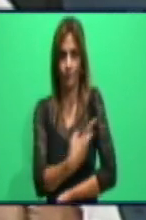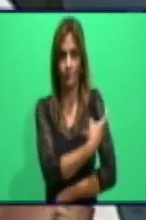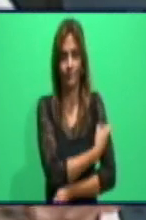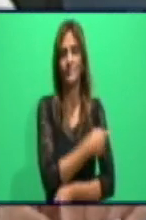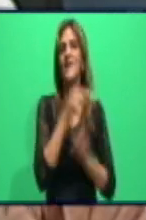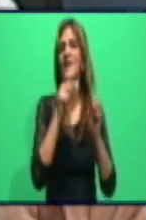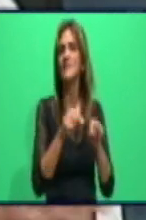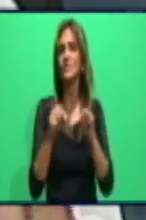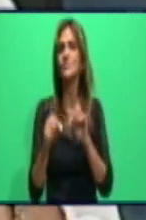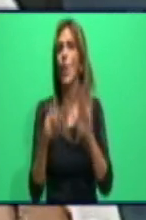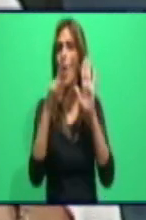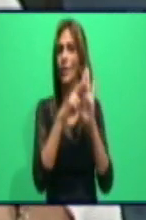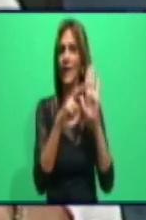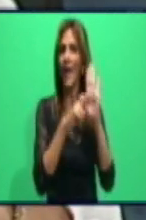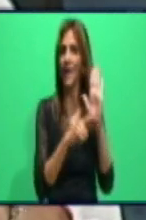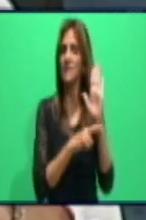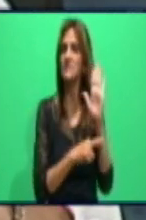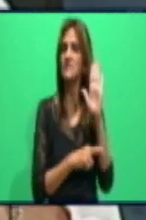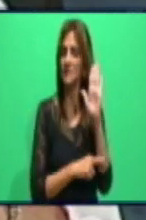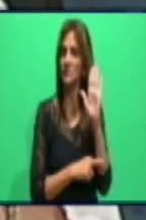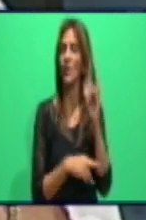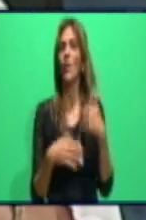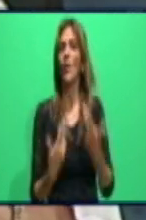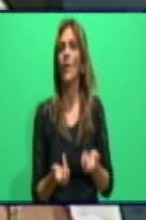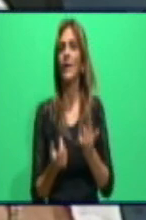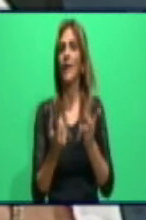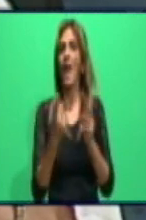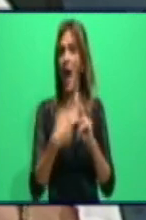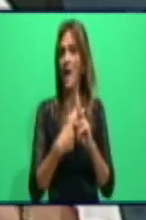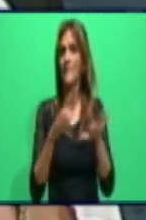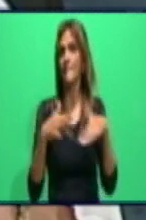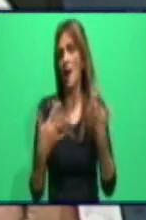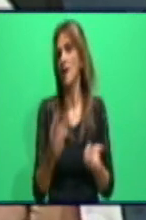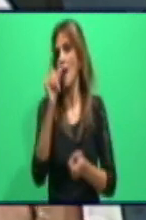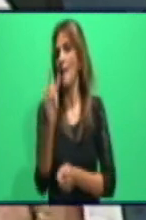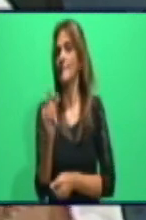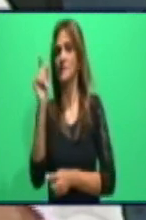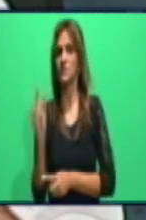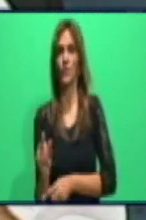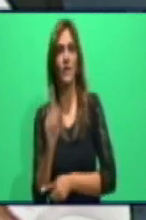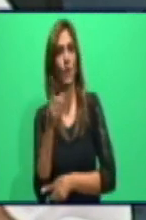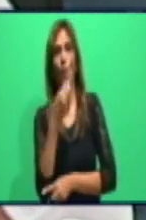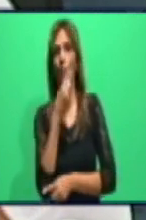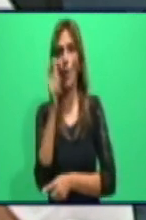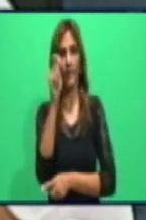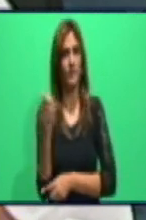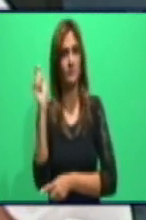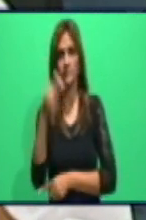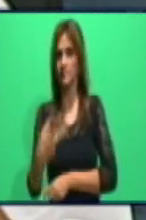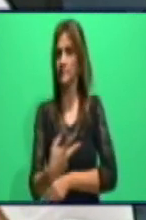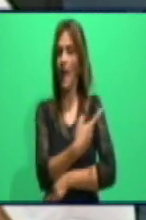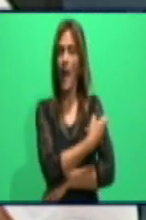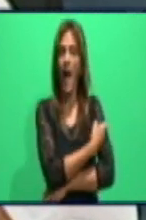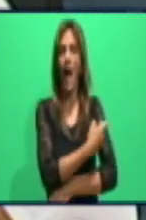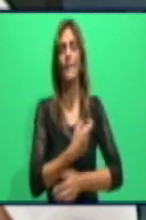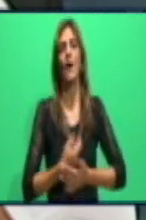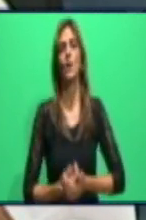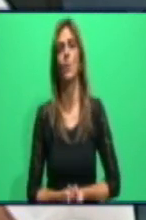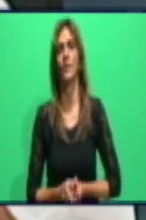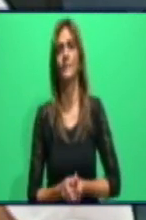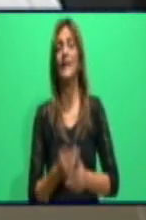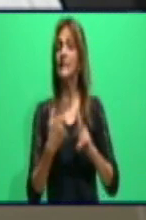vacuna y que y que hoy en nuestros expertos en que están en los diferentes sitios de